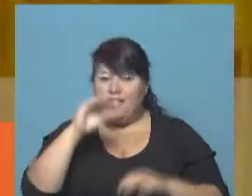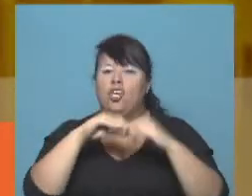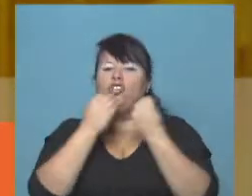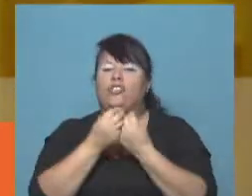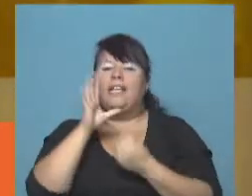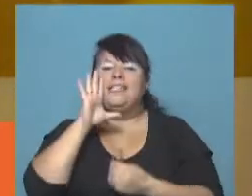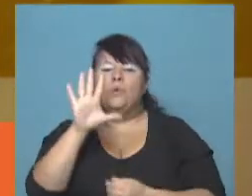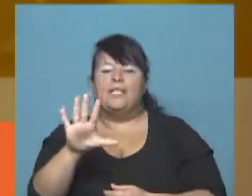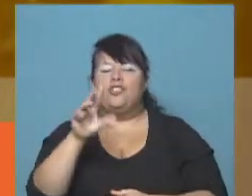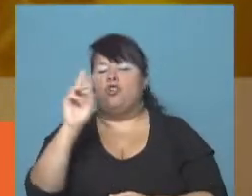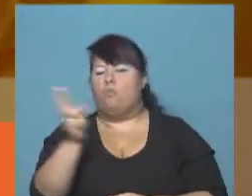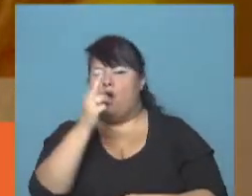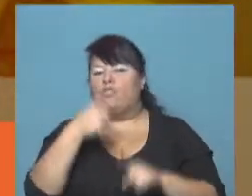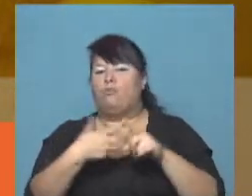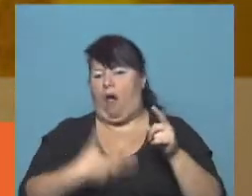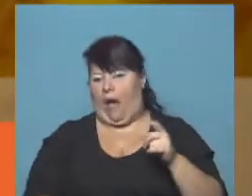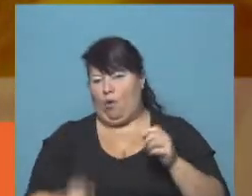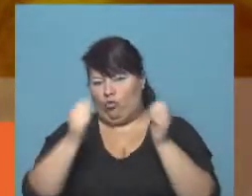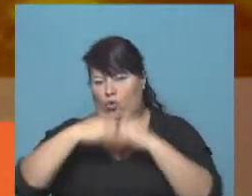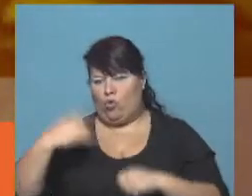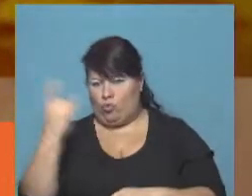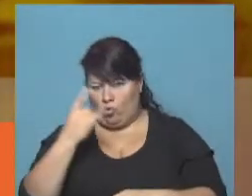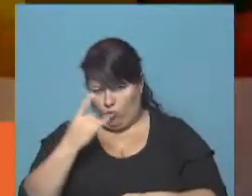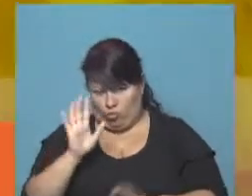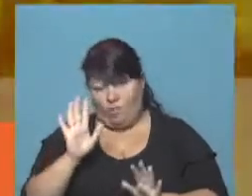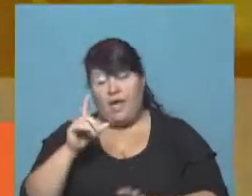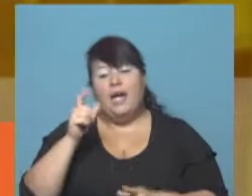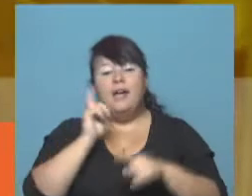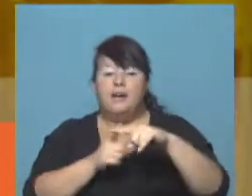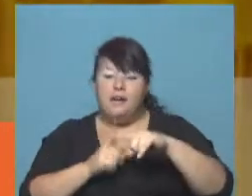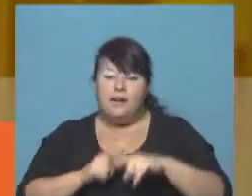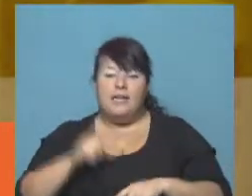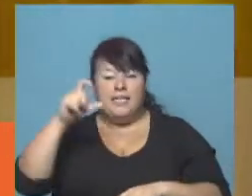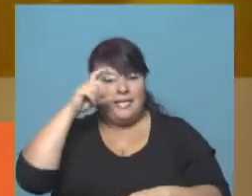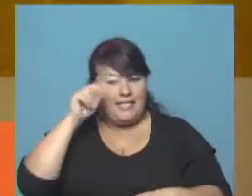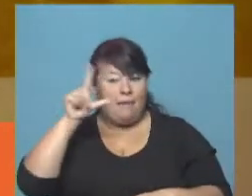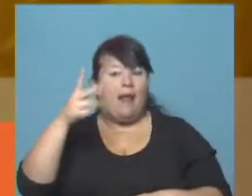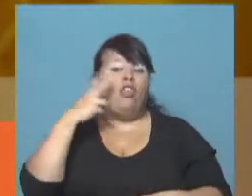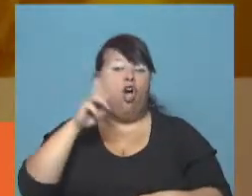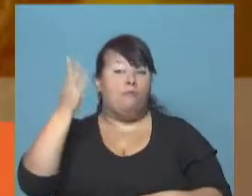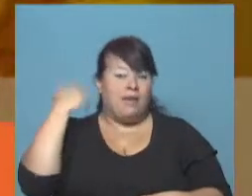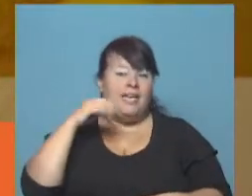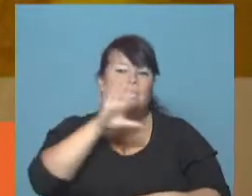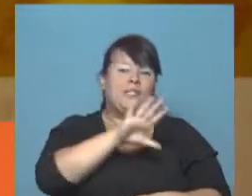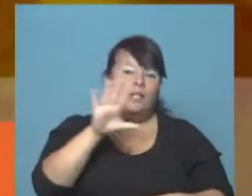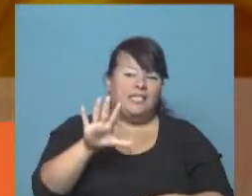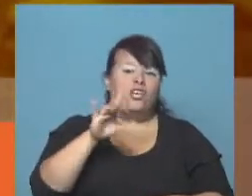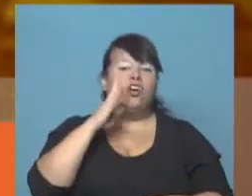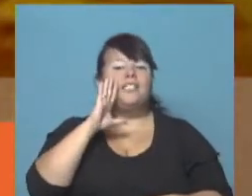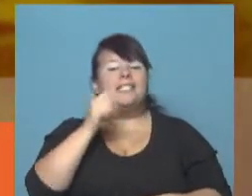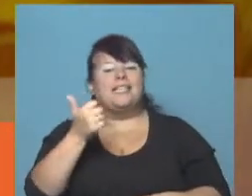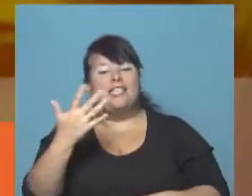registraron 55 muertes por abortos clandestinos. Según cálculos de la CEPAL del año 2000, entre 55.000